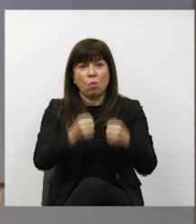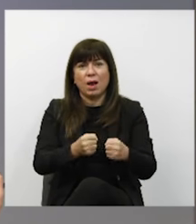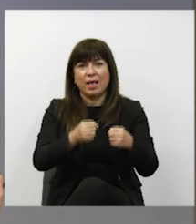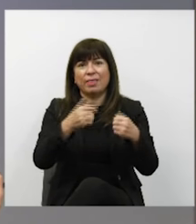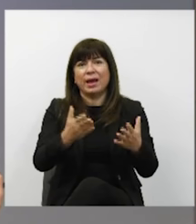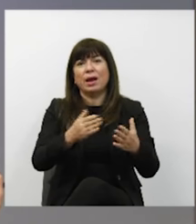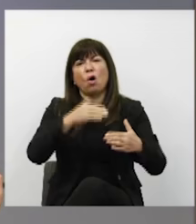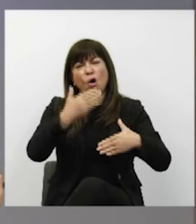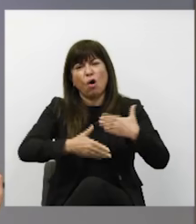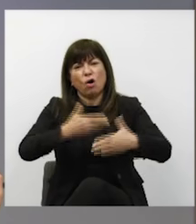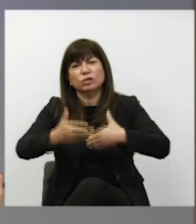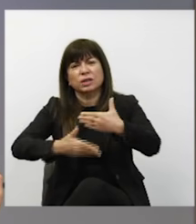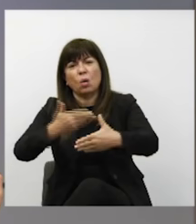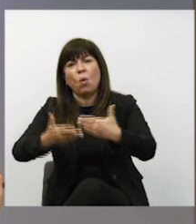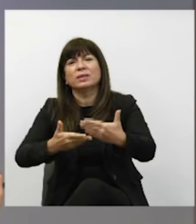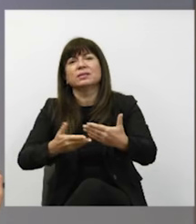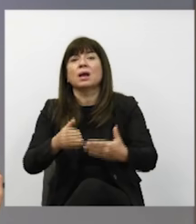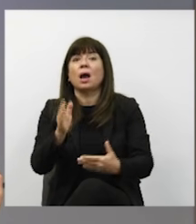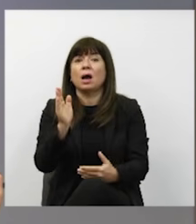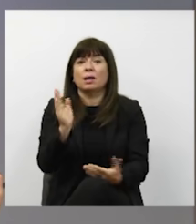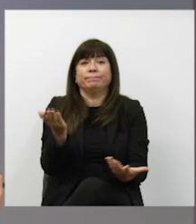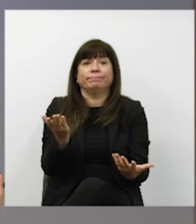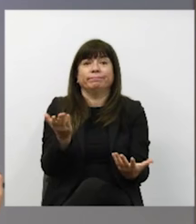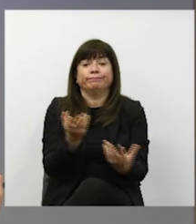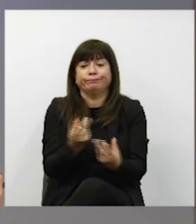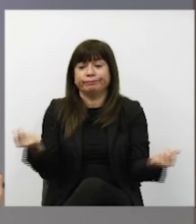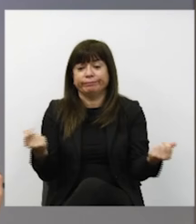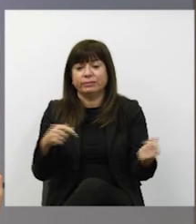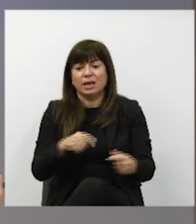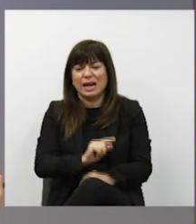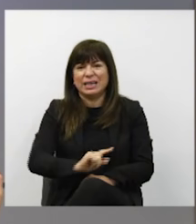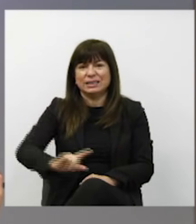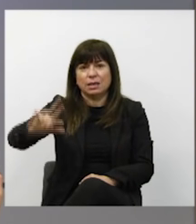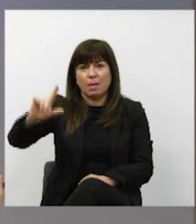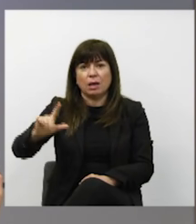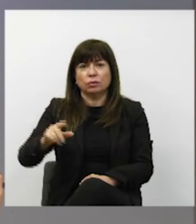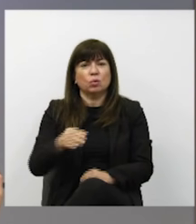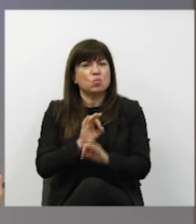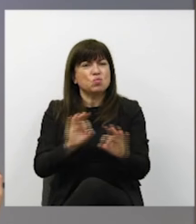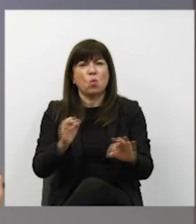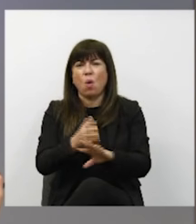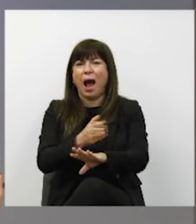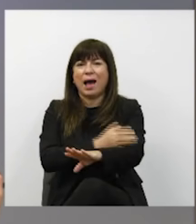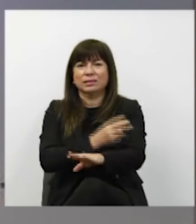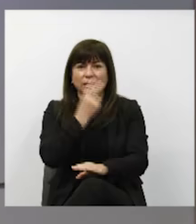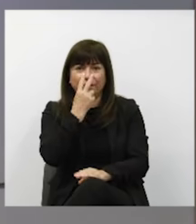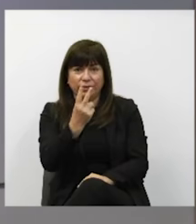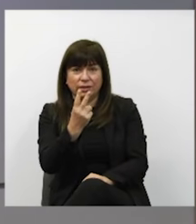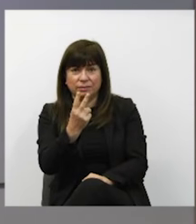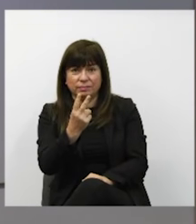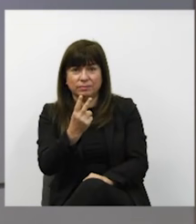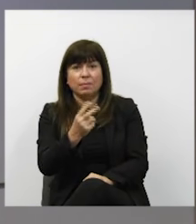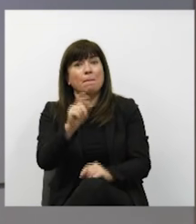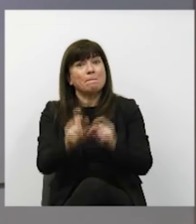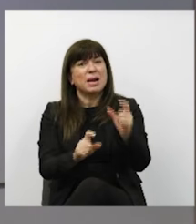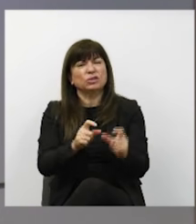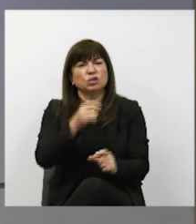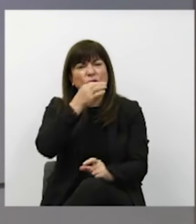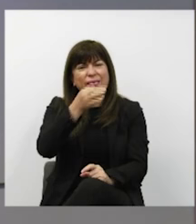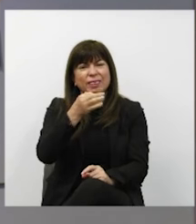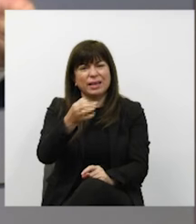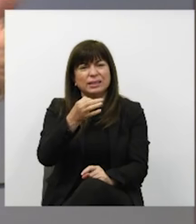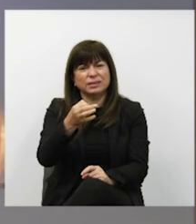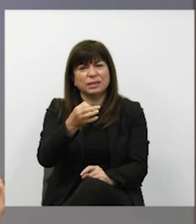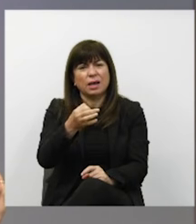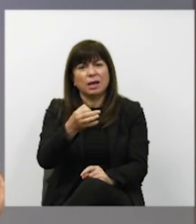así decirlo, las consecuencias de la ausencia de crecimiento como nunca lo hemos visto en mucho tiempo. Hay quienes dicen que desde la